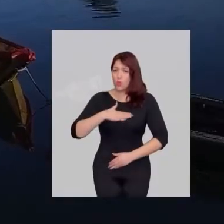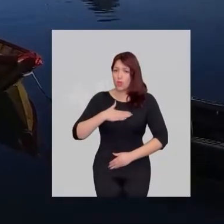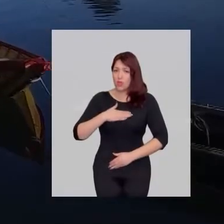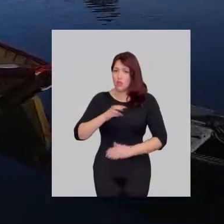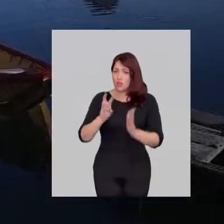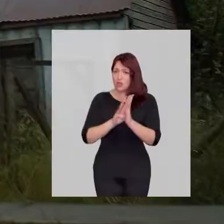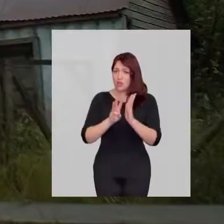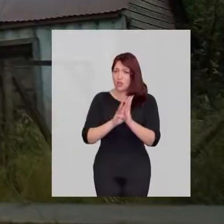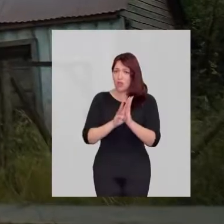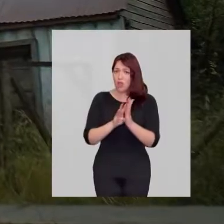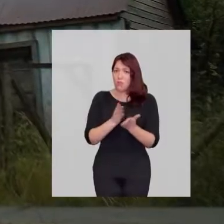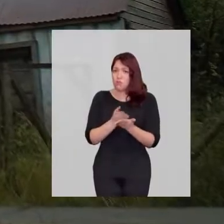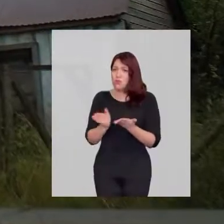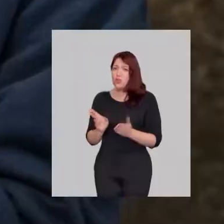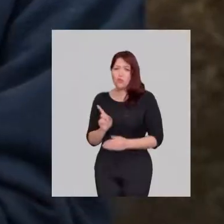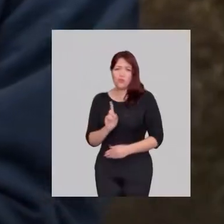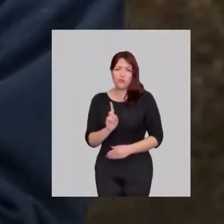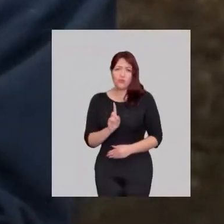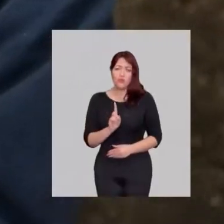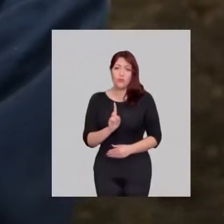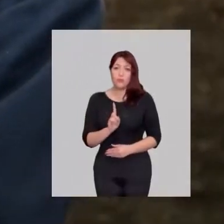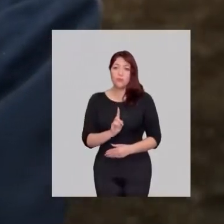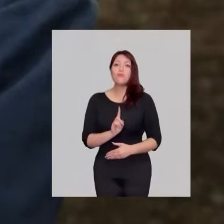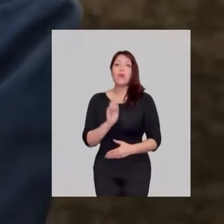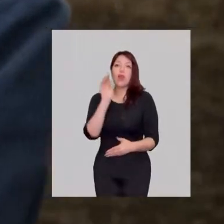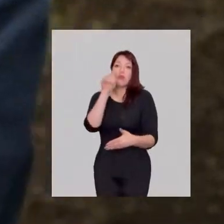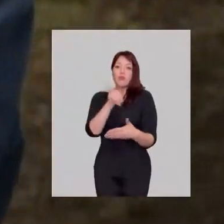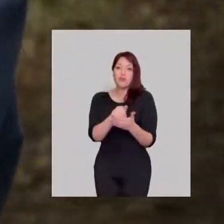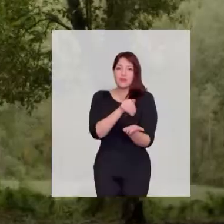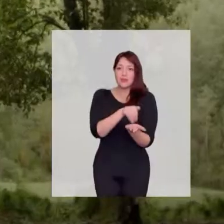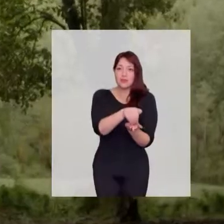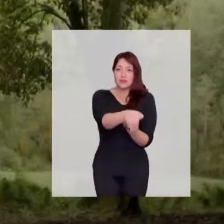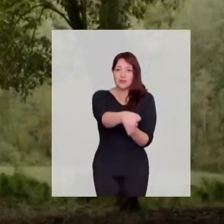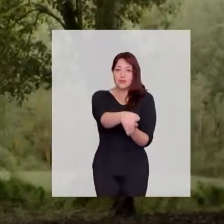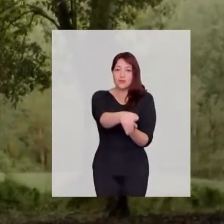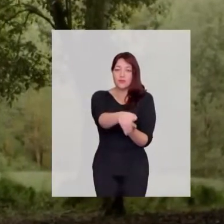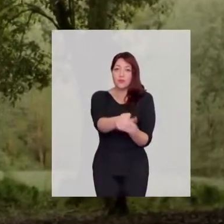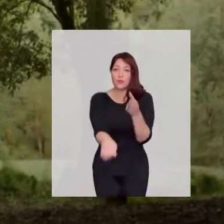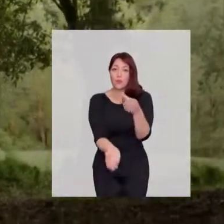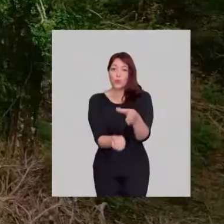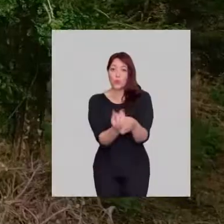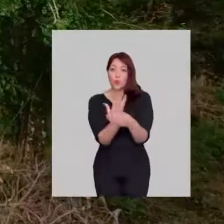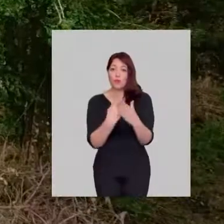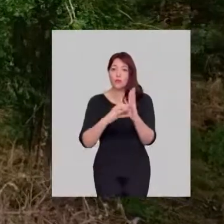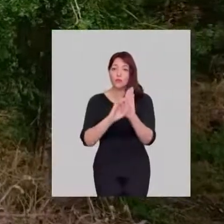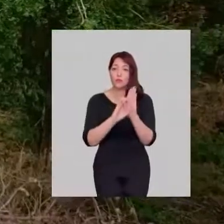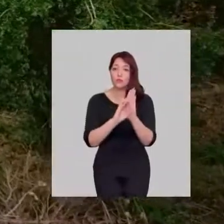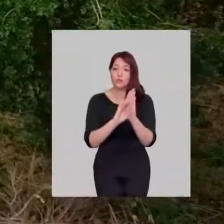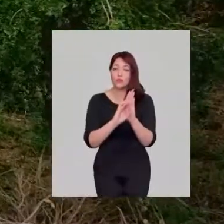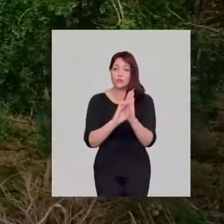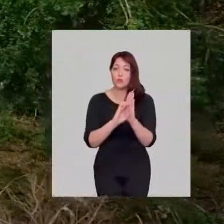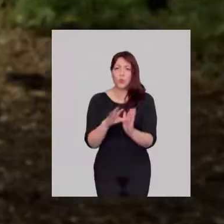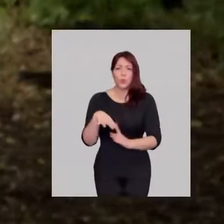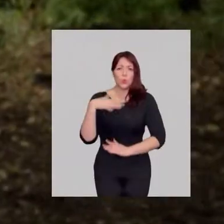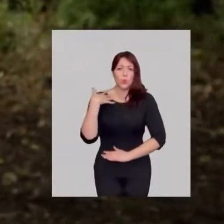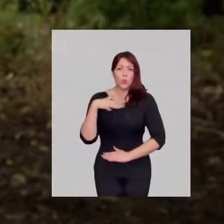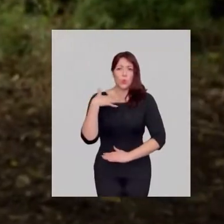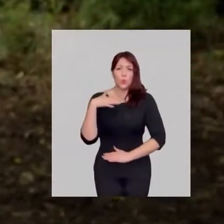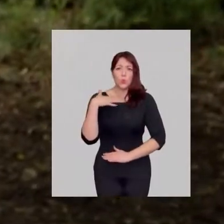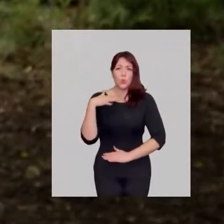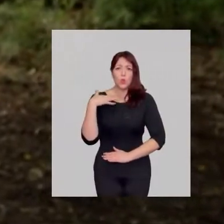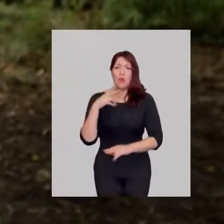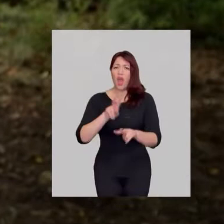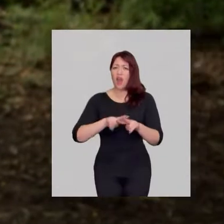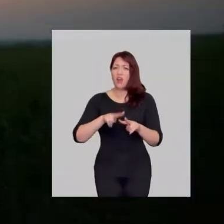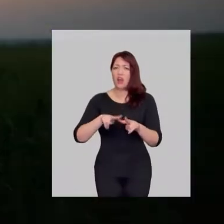que dejemos de ser lo que somos. Vamos a votar rechazo, porque una nueva constitución es demasiado importante